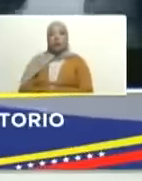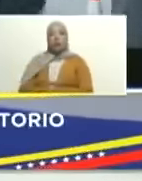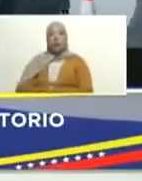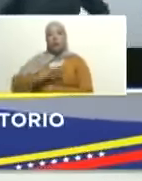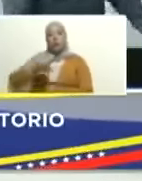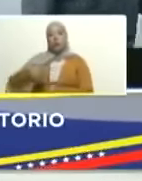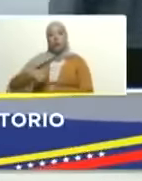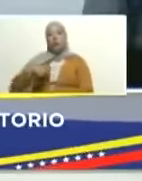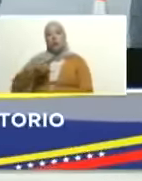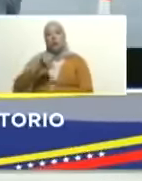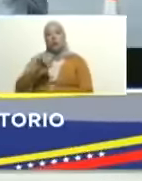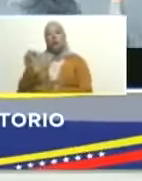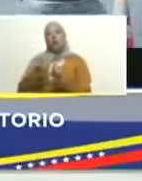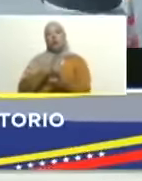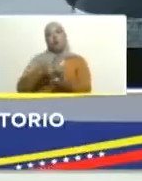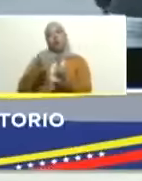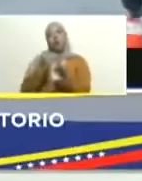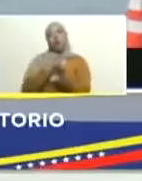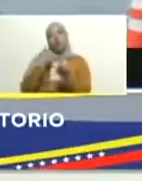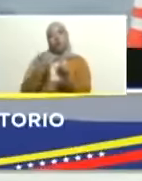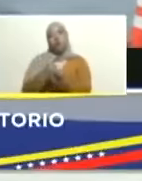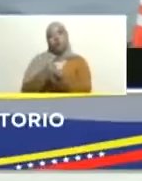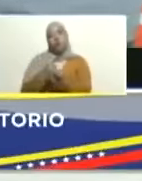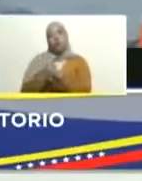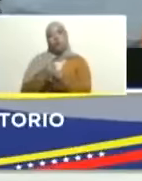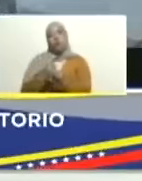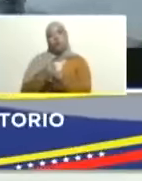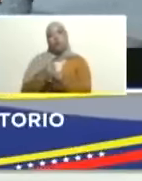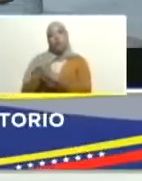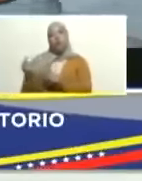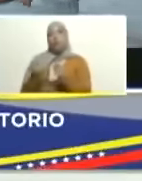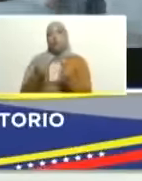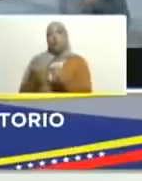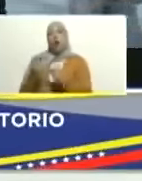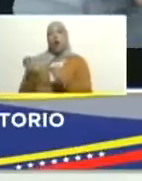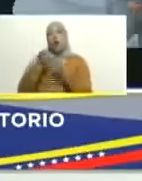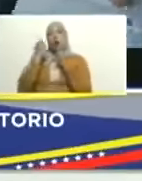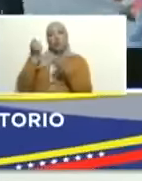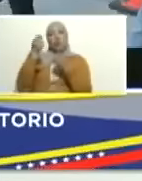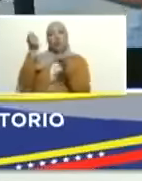Nosotros hemos estado luchando, hemos estado luchando